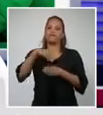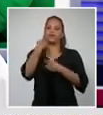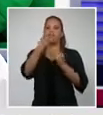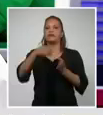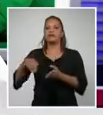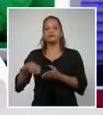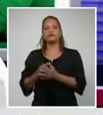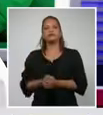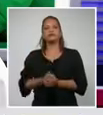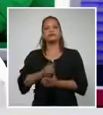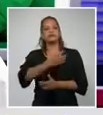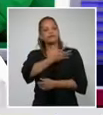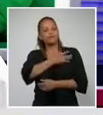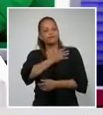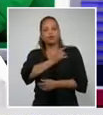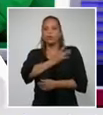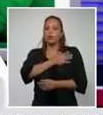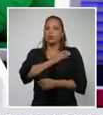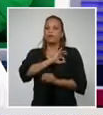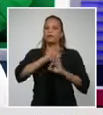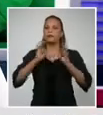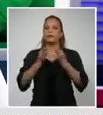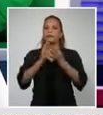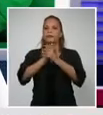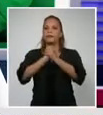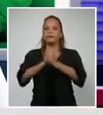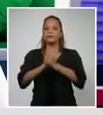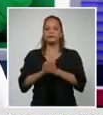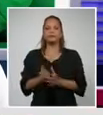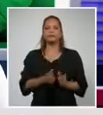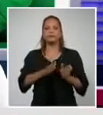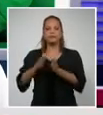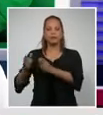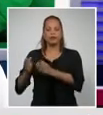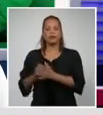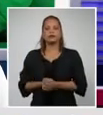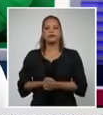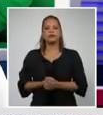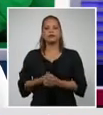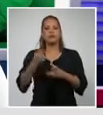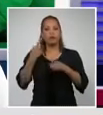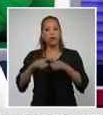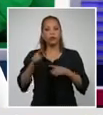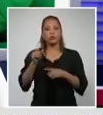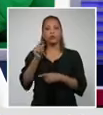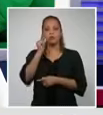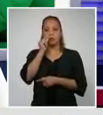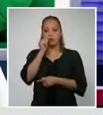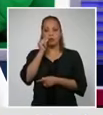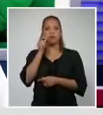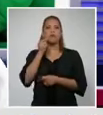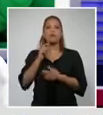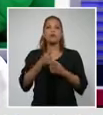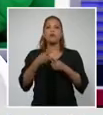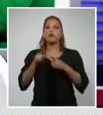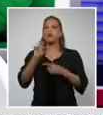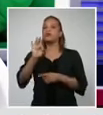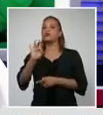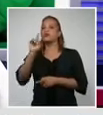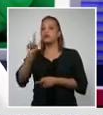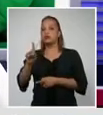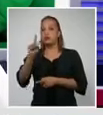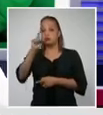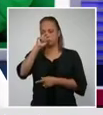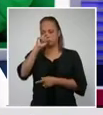a familiares y amistades. Fallece una paciente de 81 años del municipio Camagüey en